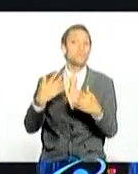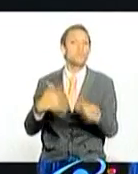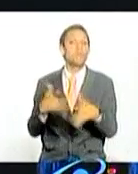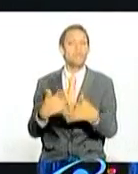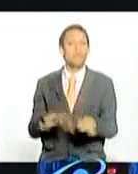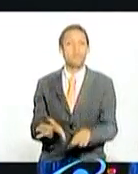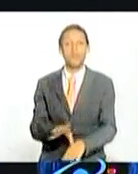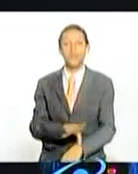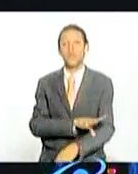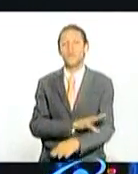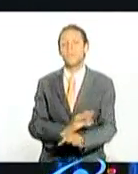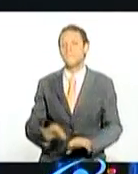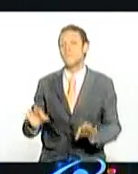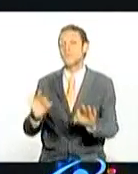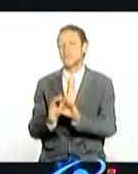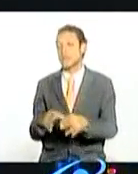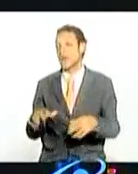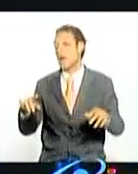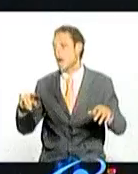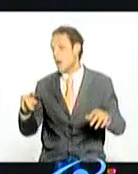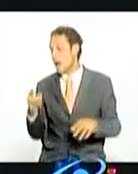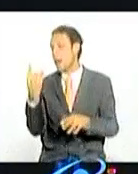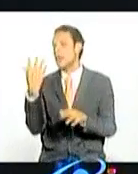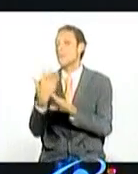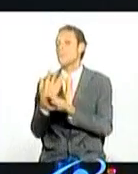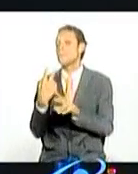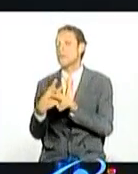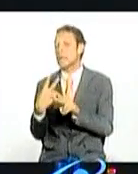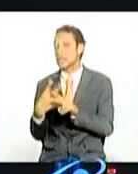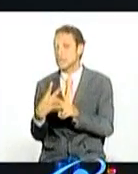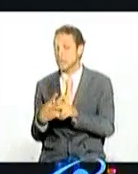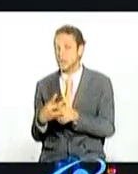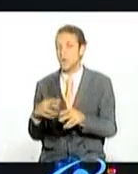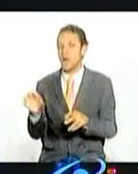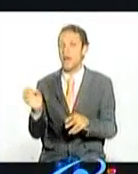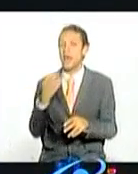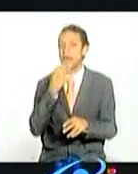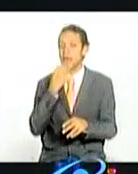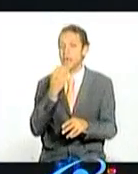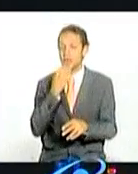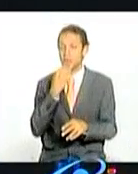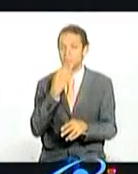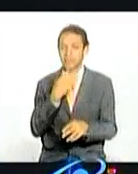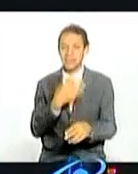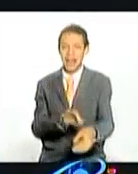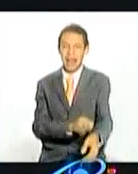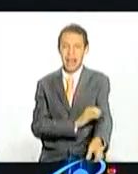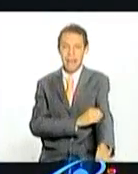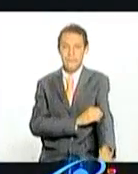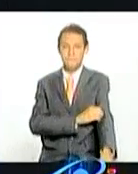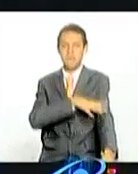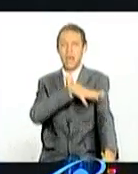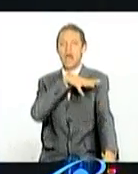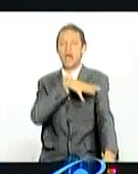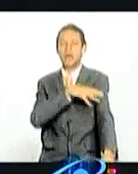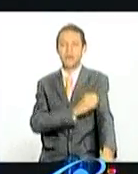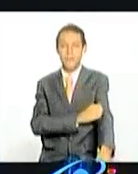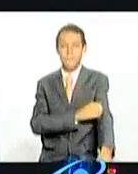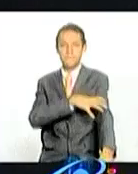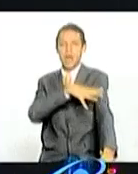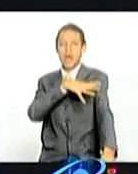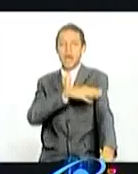puede producir alteraciones en los pacientes que sufren problemas de arteriosclerosis, que acumulan